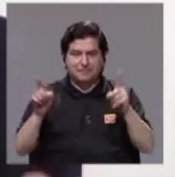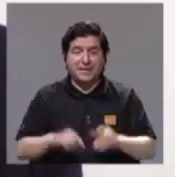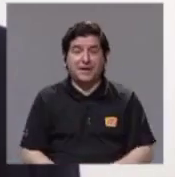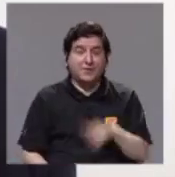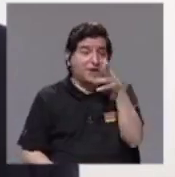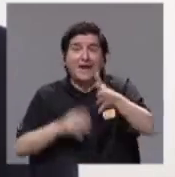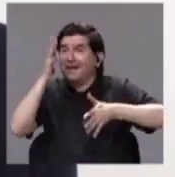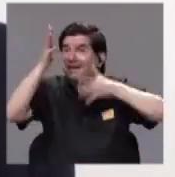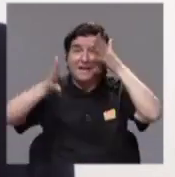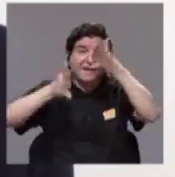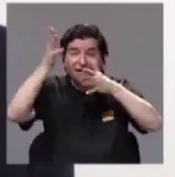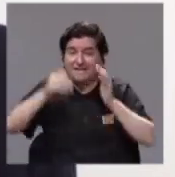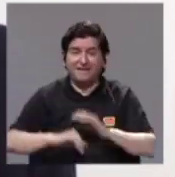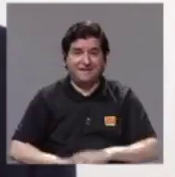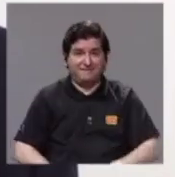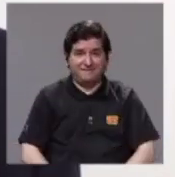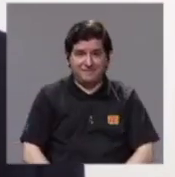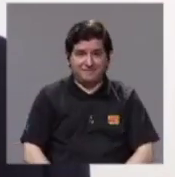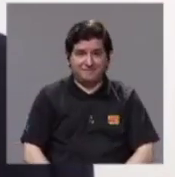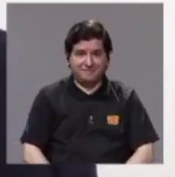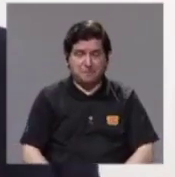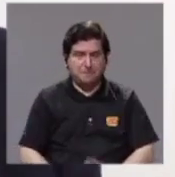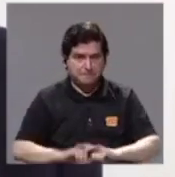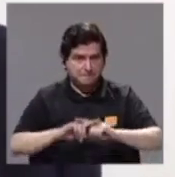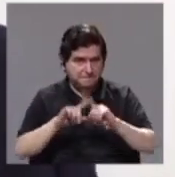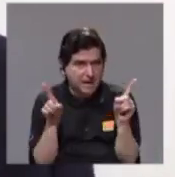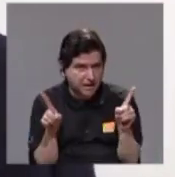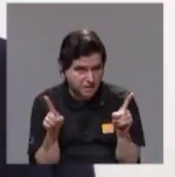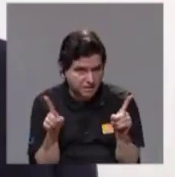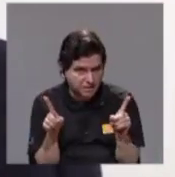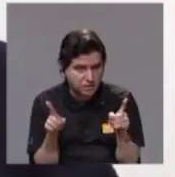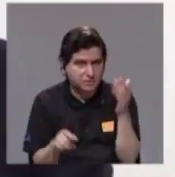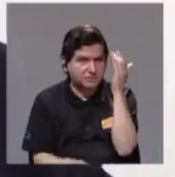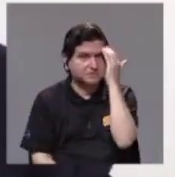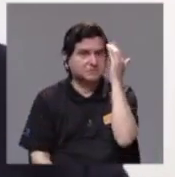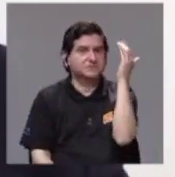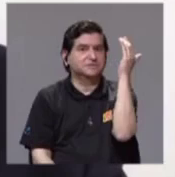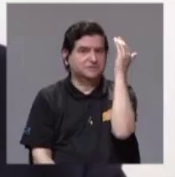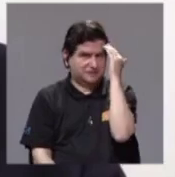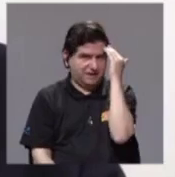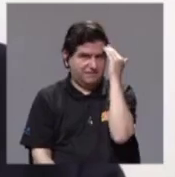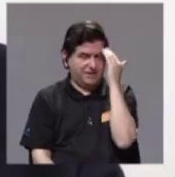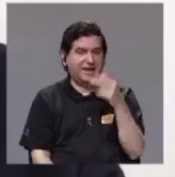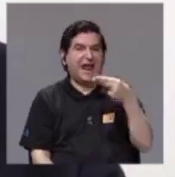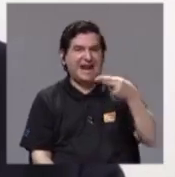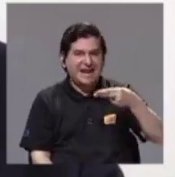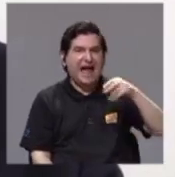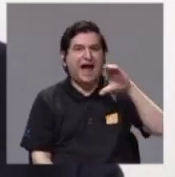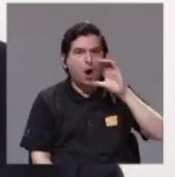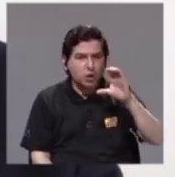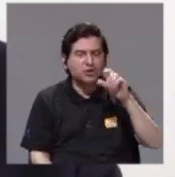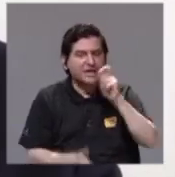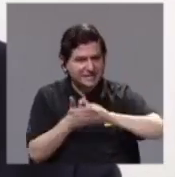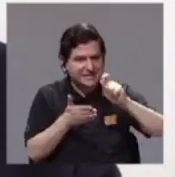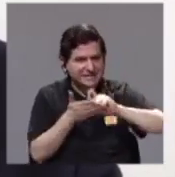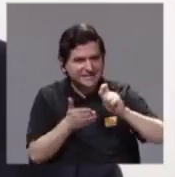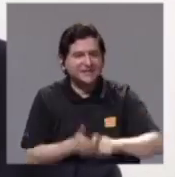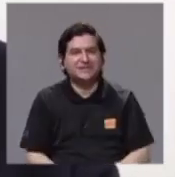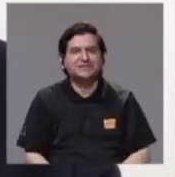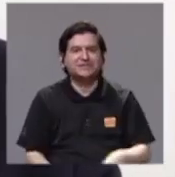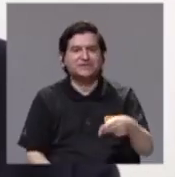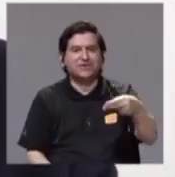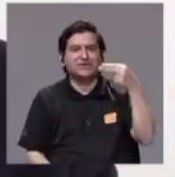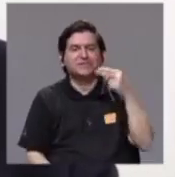eso es una invención ficticia. Pero se sabía que era Cortés el autor de la